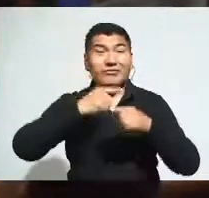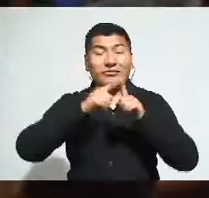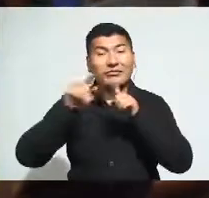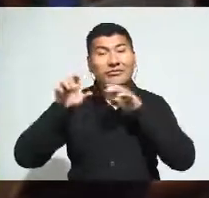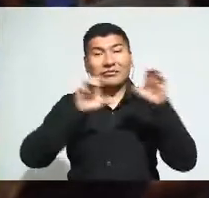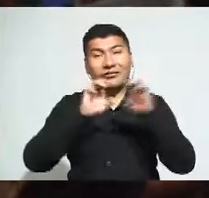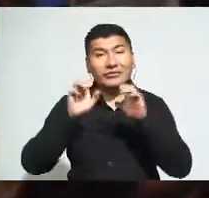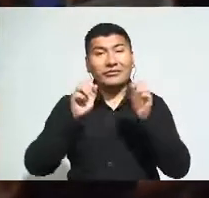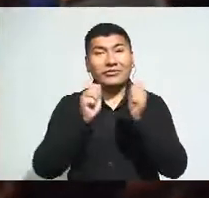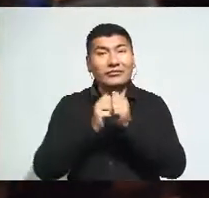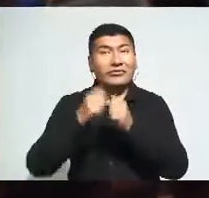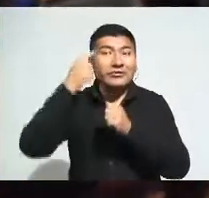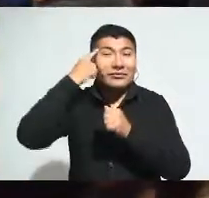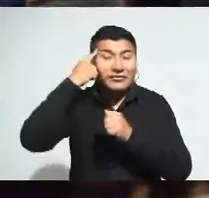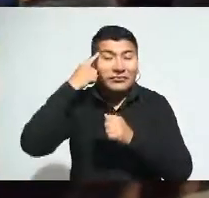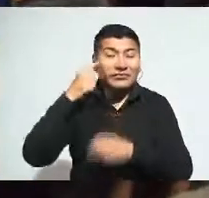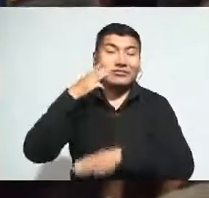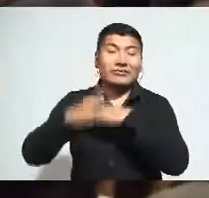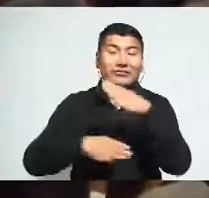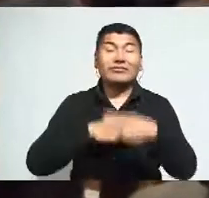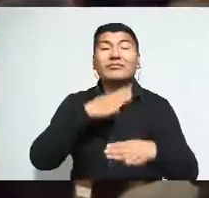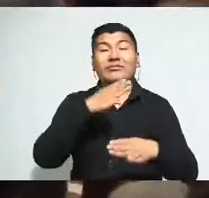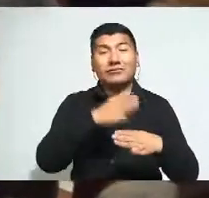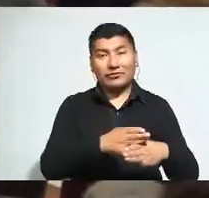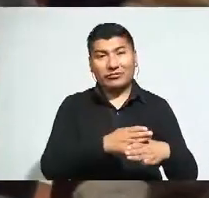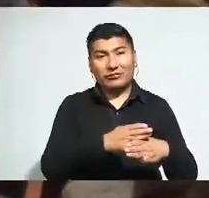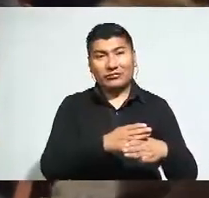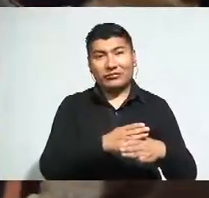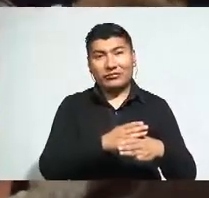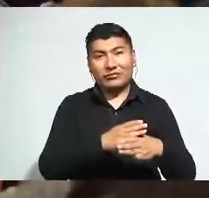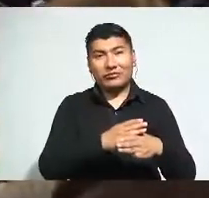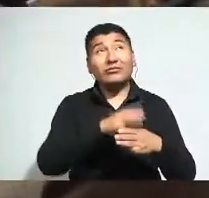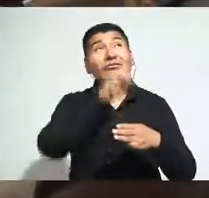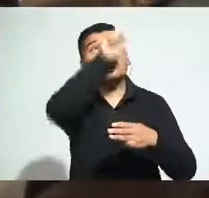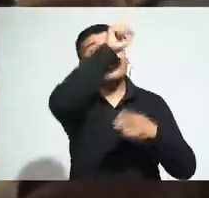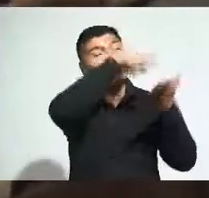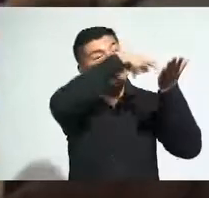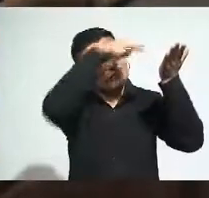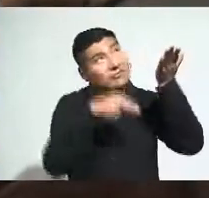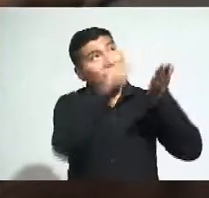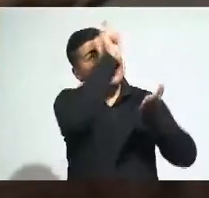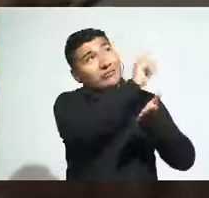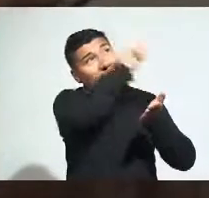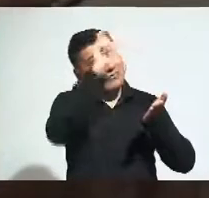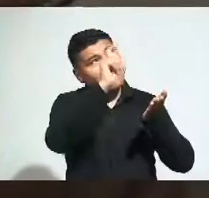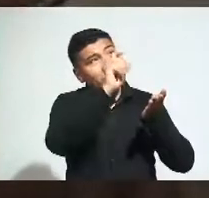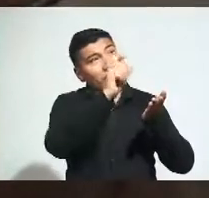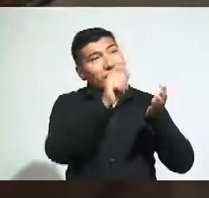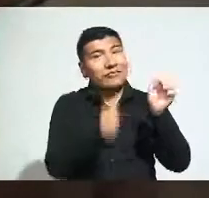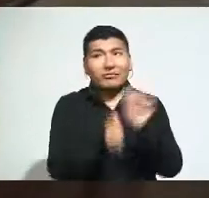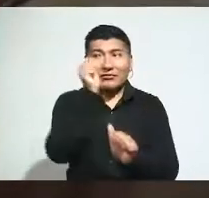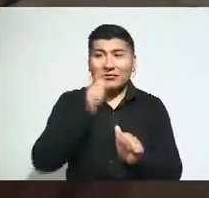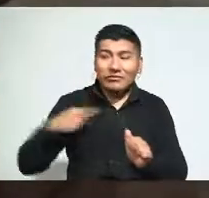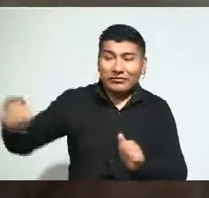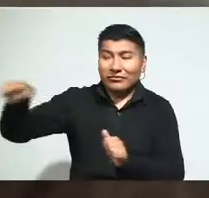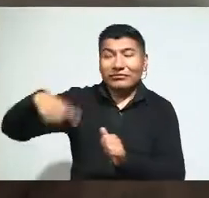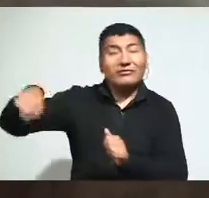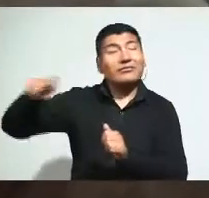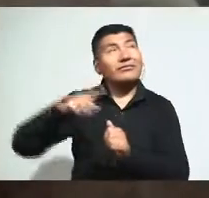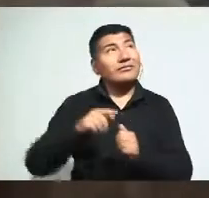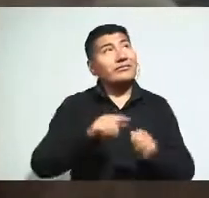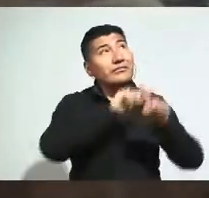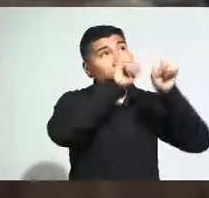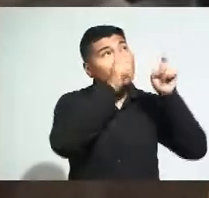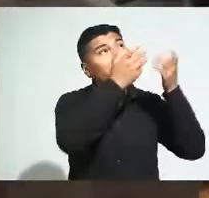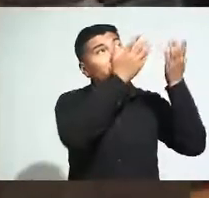según la lógica del mundo bájate de la cruz y derrotar a los enemigos